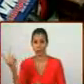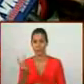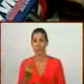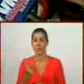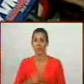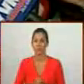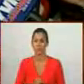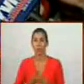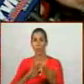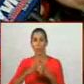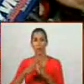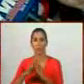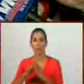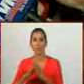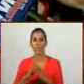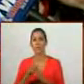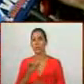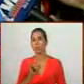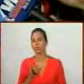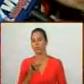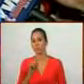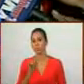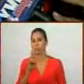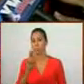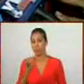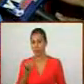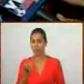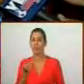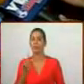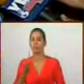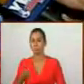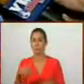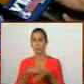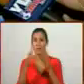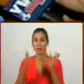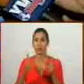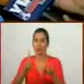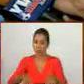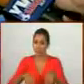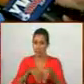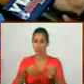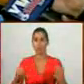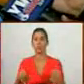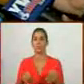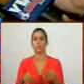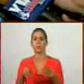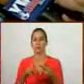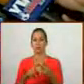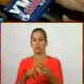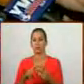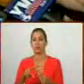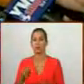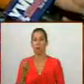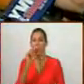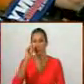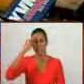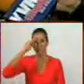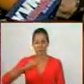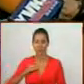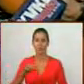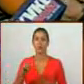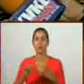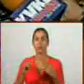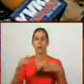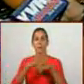comunidades yucpas de la Sierra de Perijá, con el ministro de Agricultura y Tierras, con el general Izquierdo, con la ministra